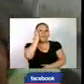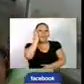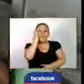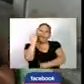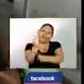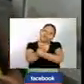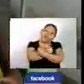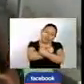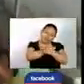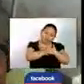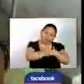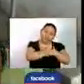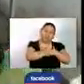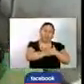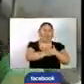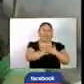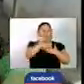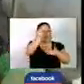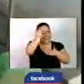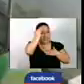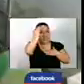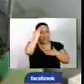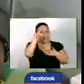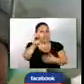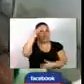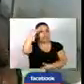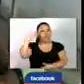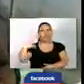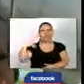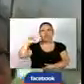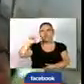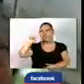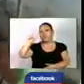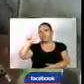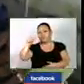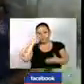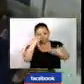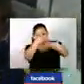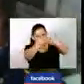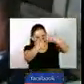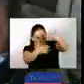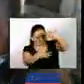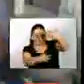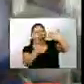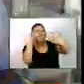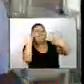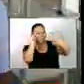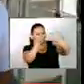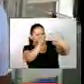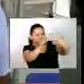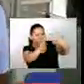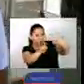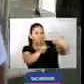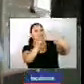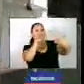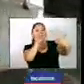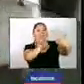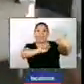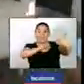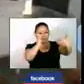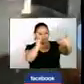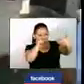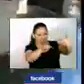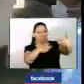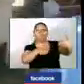madre y su corazón que no falló Elsa Flores verificó diferentes perfiles en Facebook por lo que al tercero aseguró